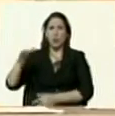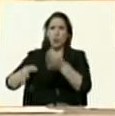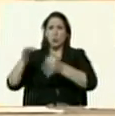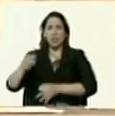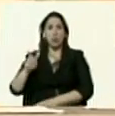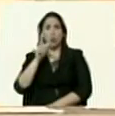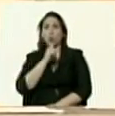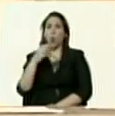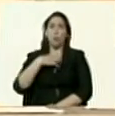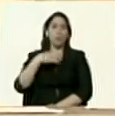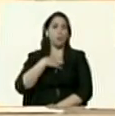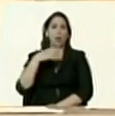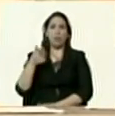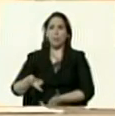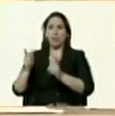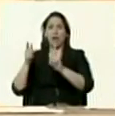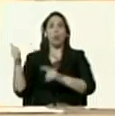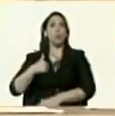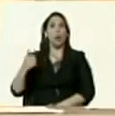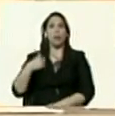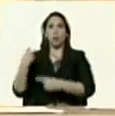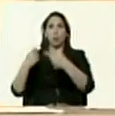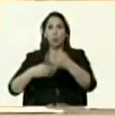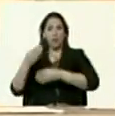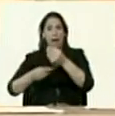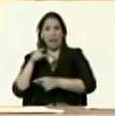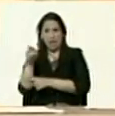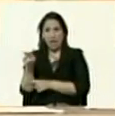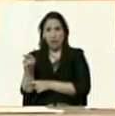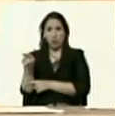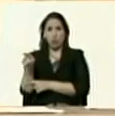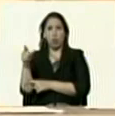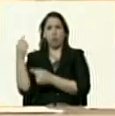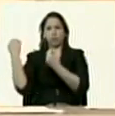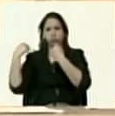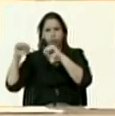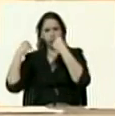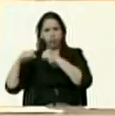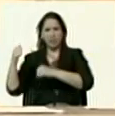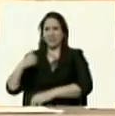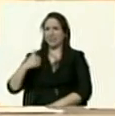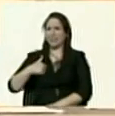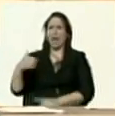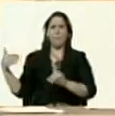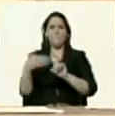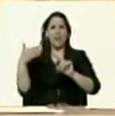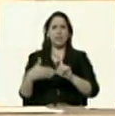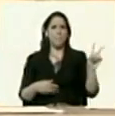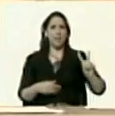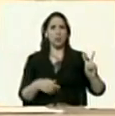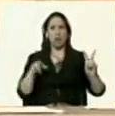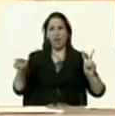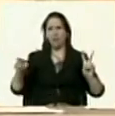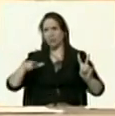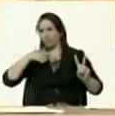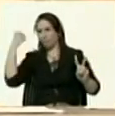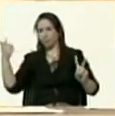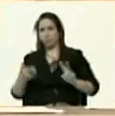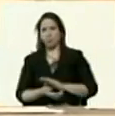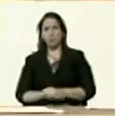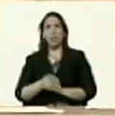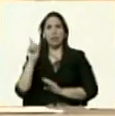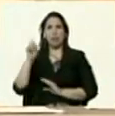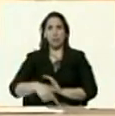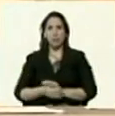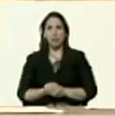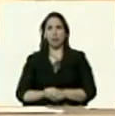inaplicable, cualquier cosa que hagan ellos, ejercicio, lo que sea, para amenazar a Venezuela, es un bochorno y también